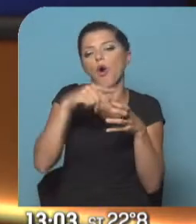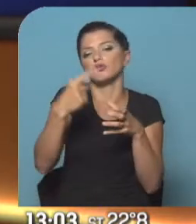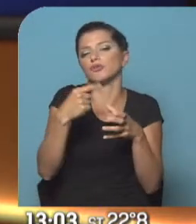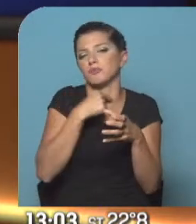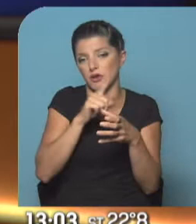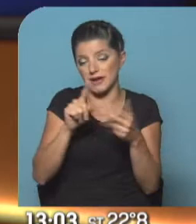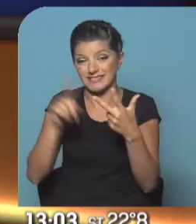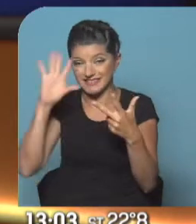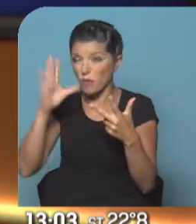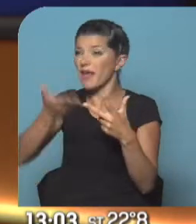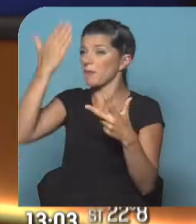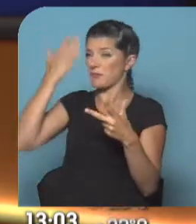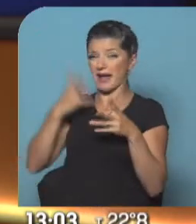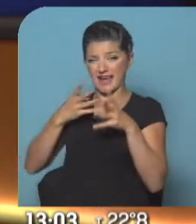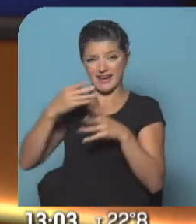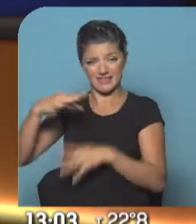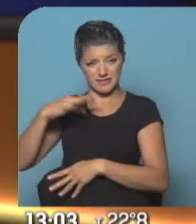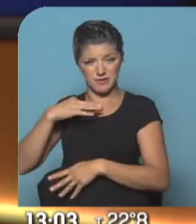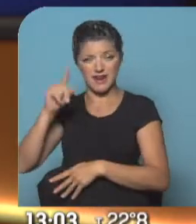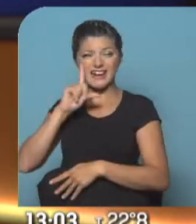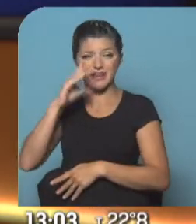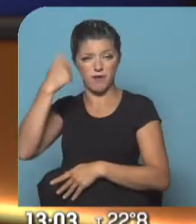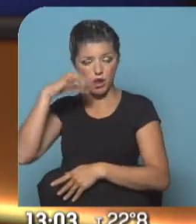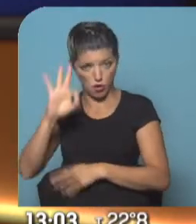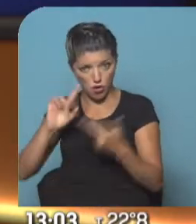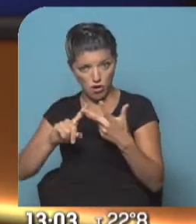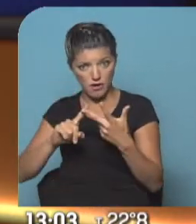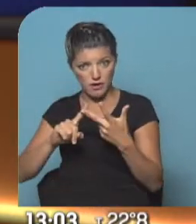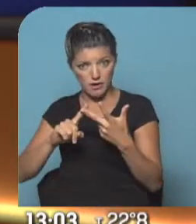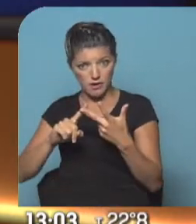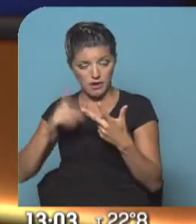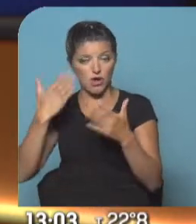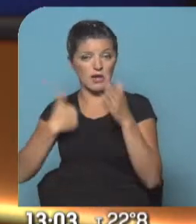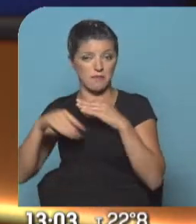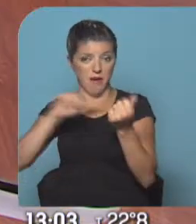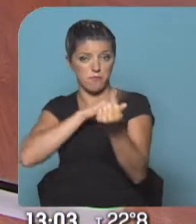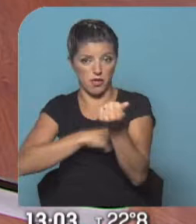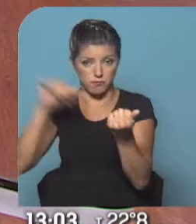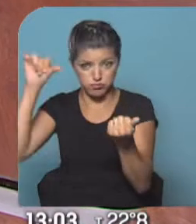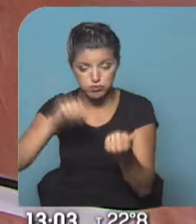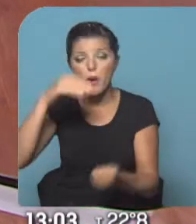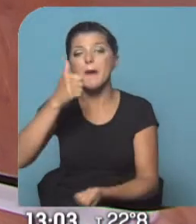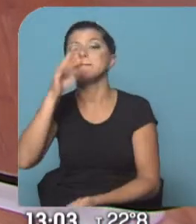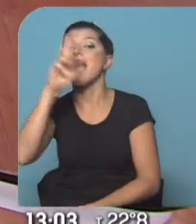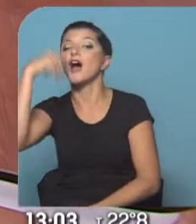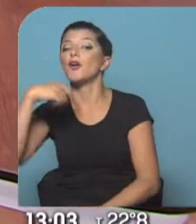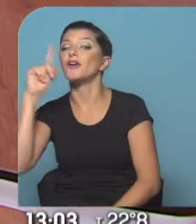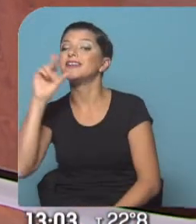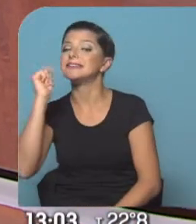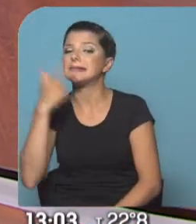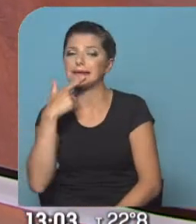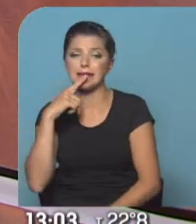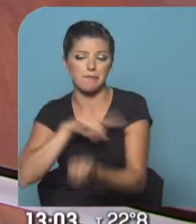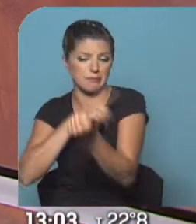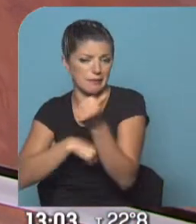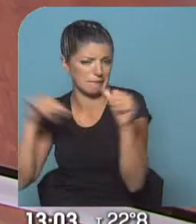Si recordamos la guerra civil libanesa, los que perdieron la mayor cantidad de poder son los maronitas, por supuesto. Ahora, para